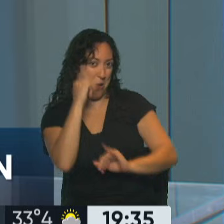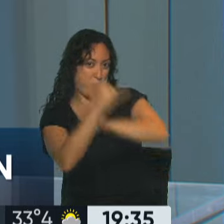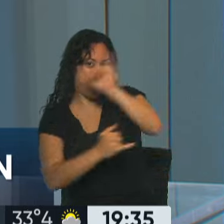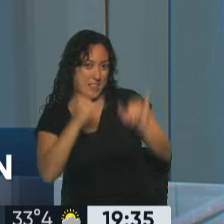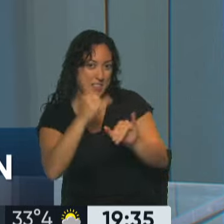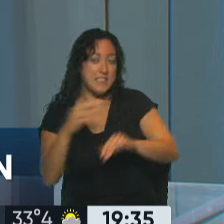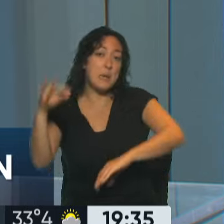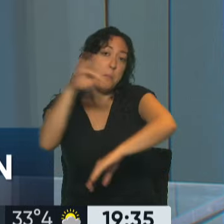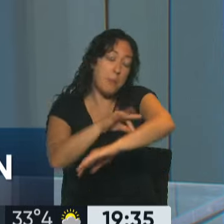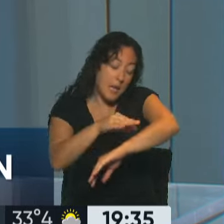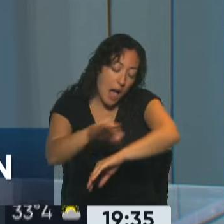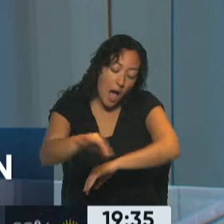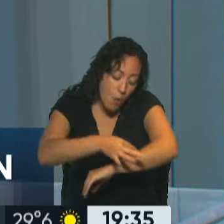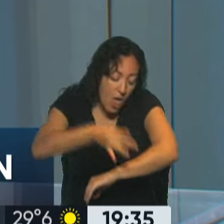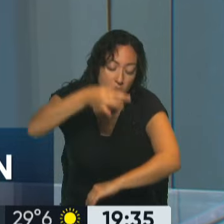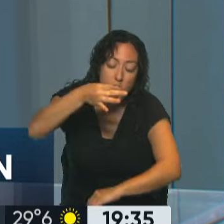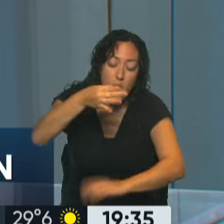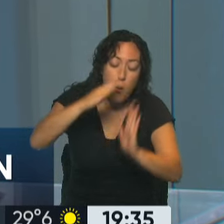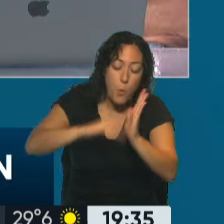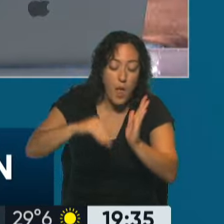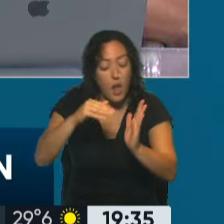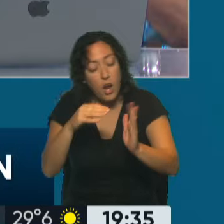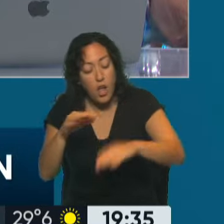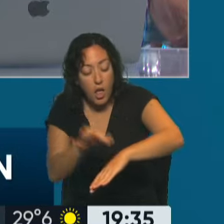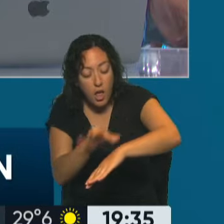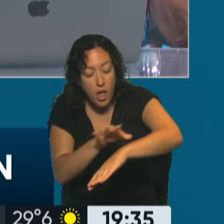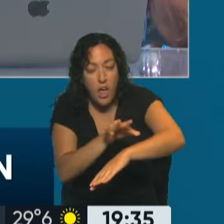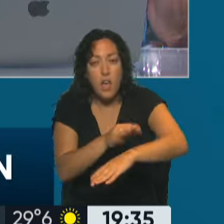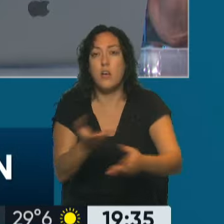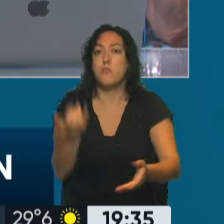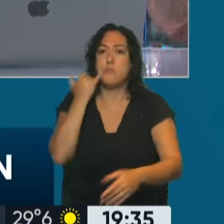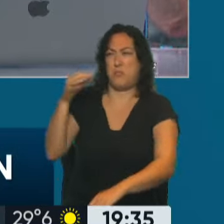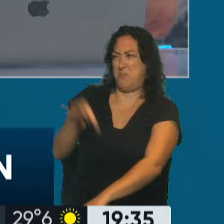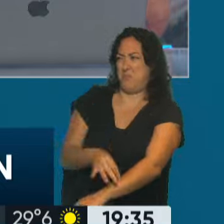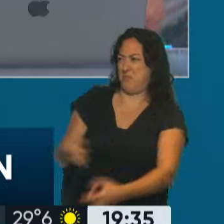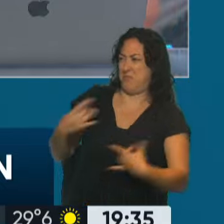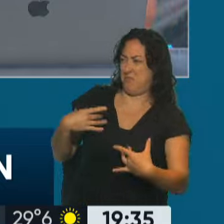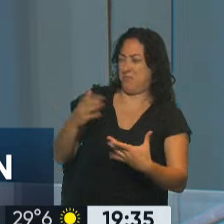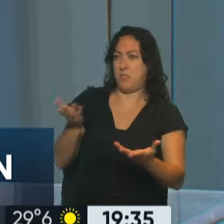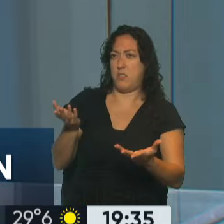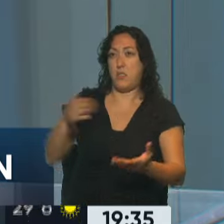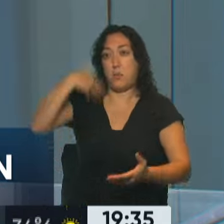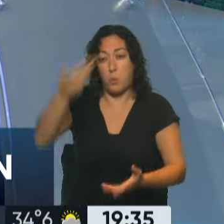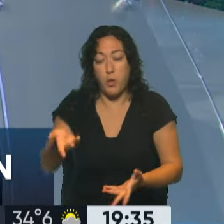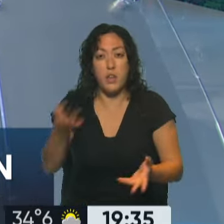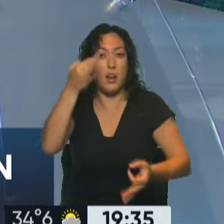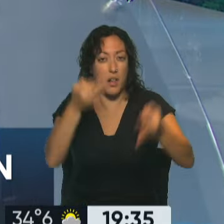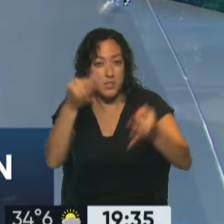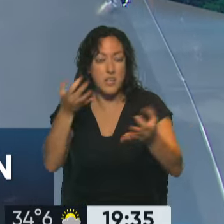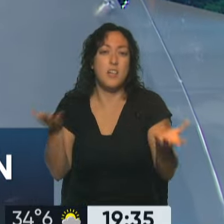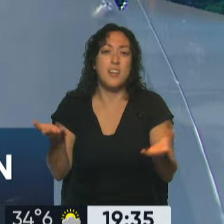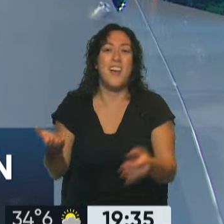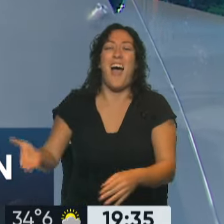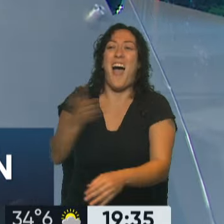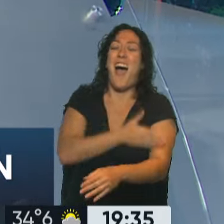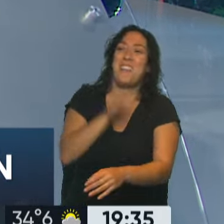patita si no la tiene blanca y negro dice no me contagie de dengue dice pero ya le picó y claro despés uno debería poder verlo de la